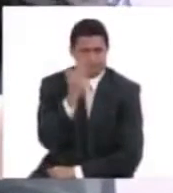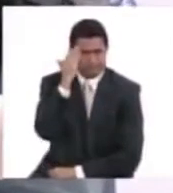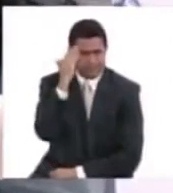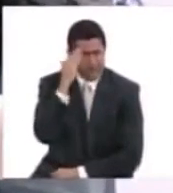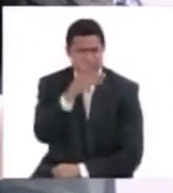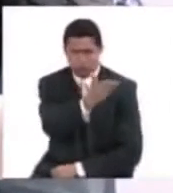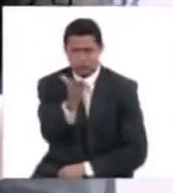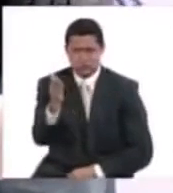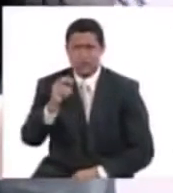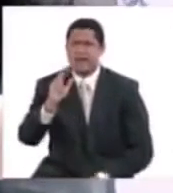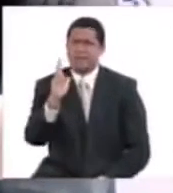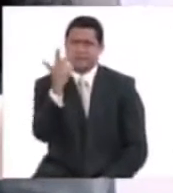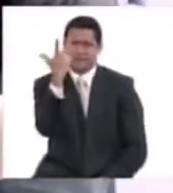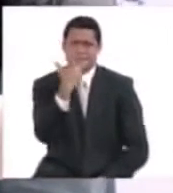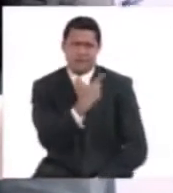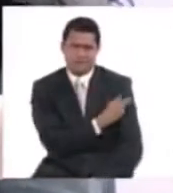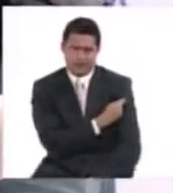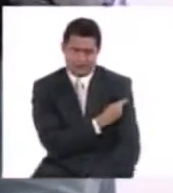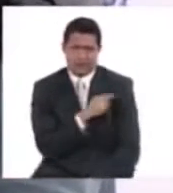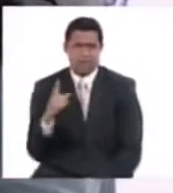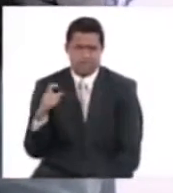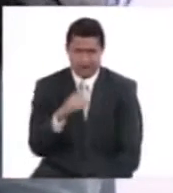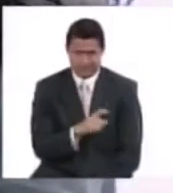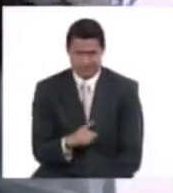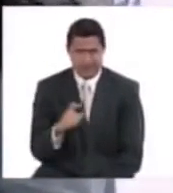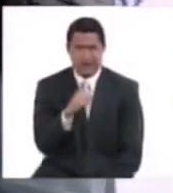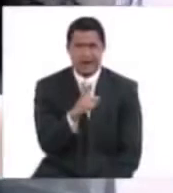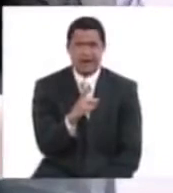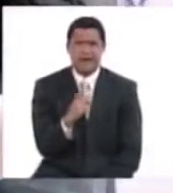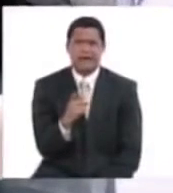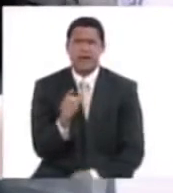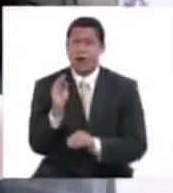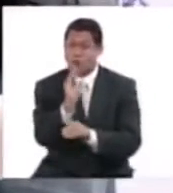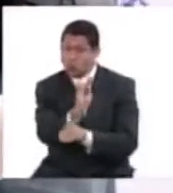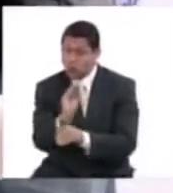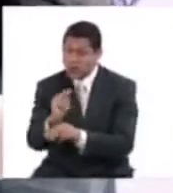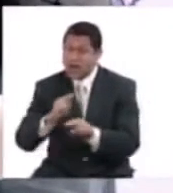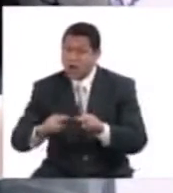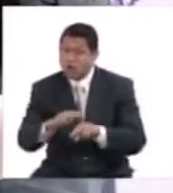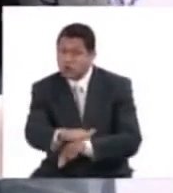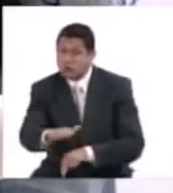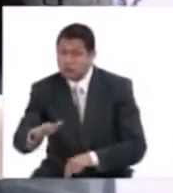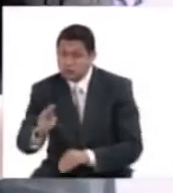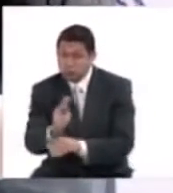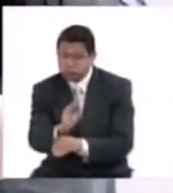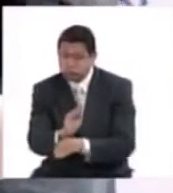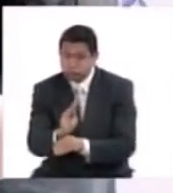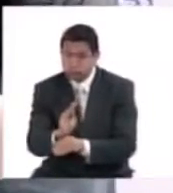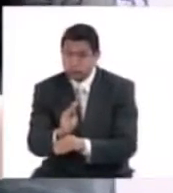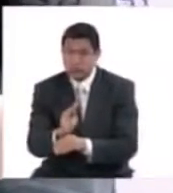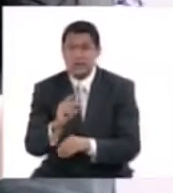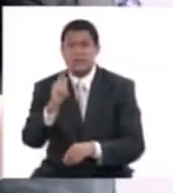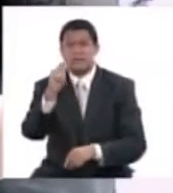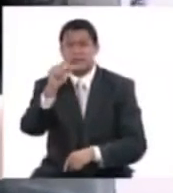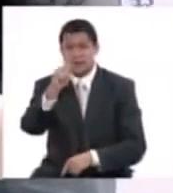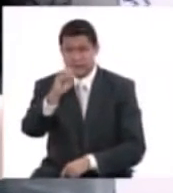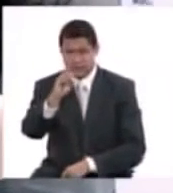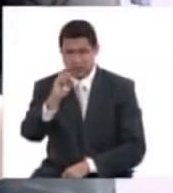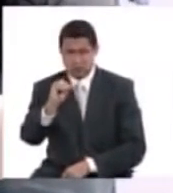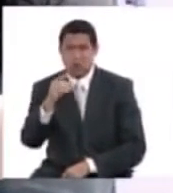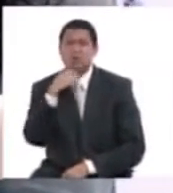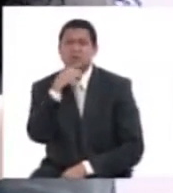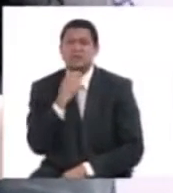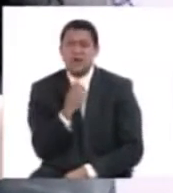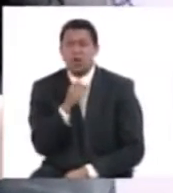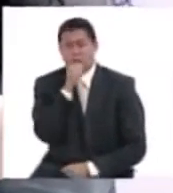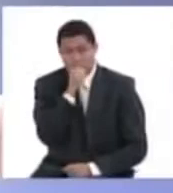por todos, es la triple bacteriana que protege a los niños contra tétano, contra difteria y contra